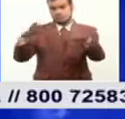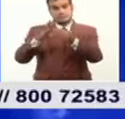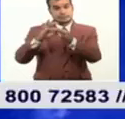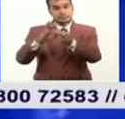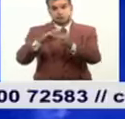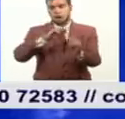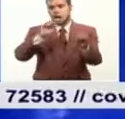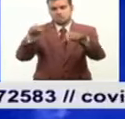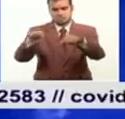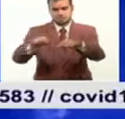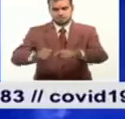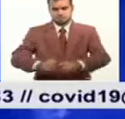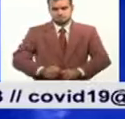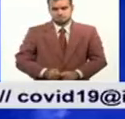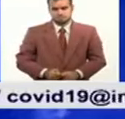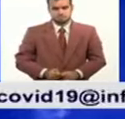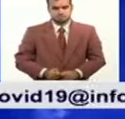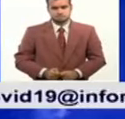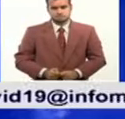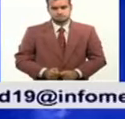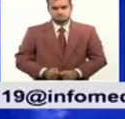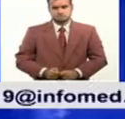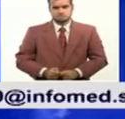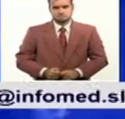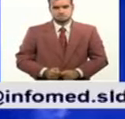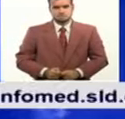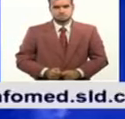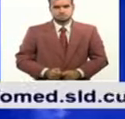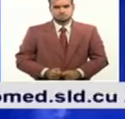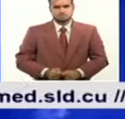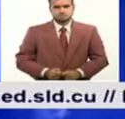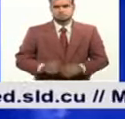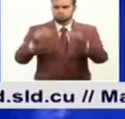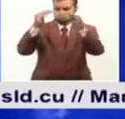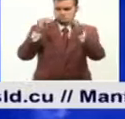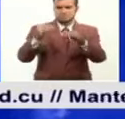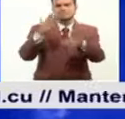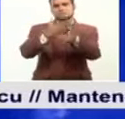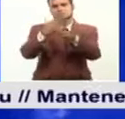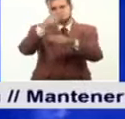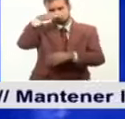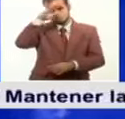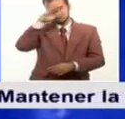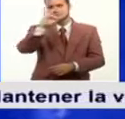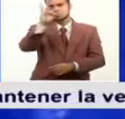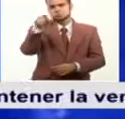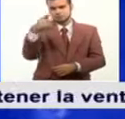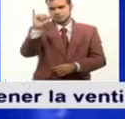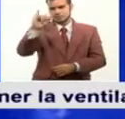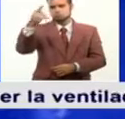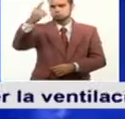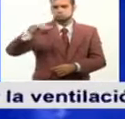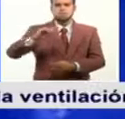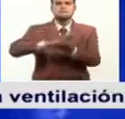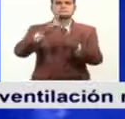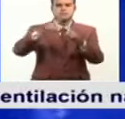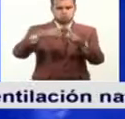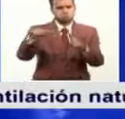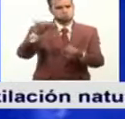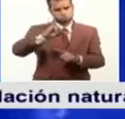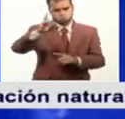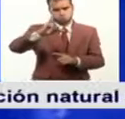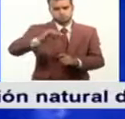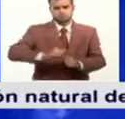por la complejidad epidemiológica. Santiago de Cuba con el 7,6 igual que Matanzas, Ciego de Ávila